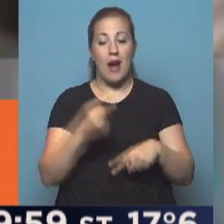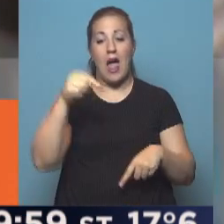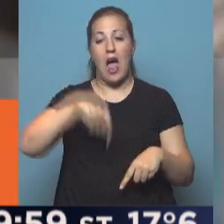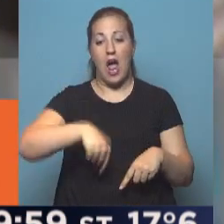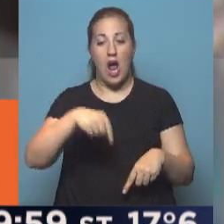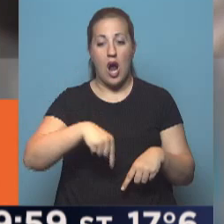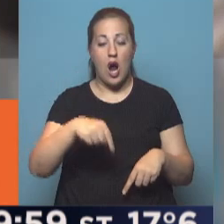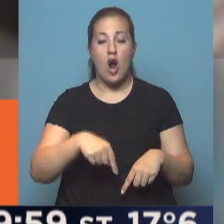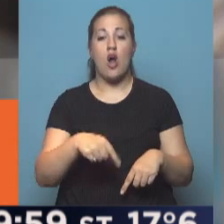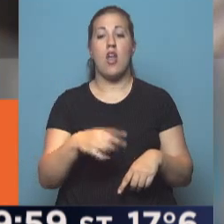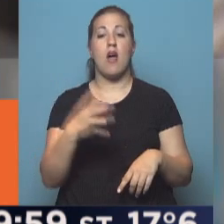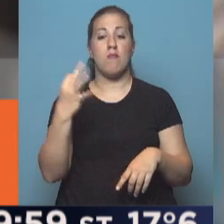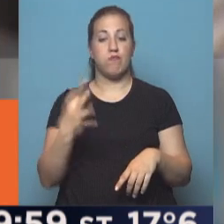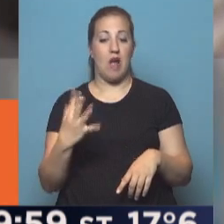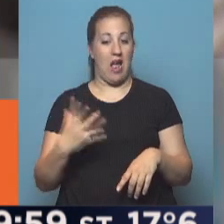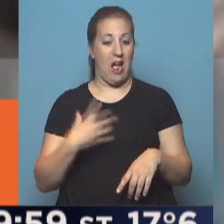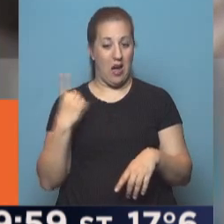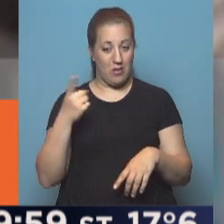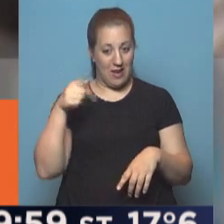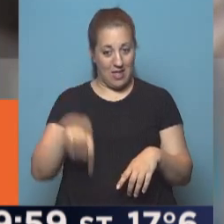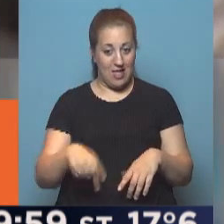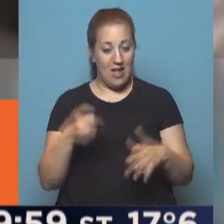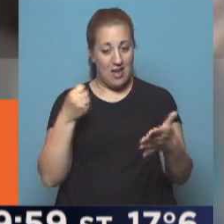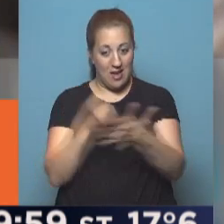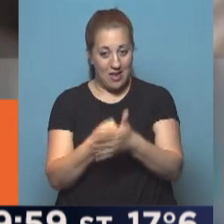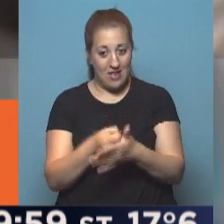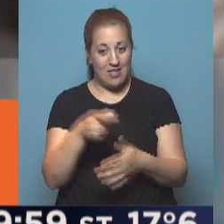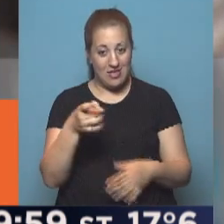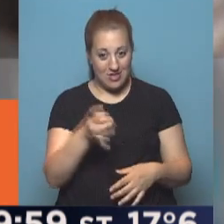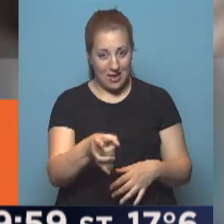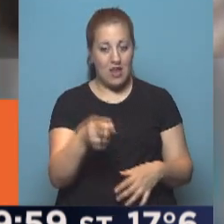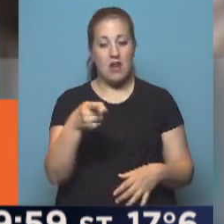consideran las autoridades de esta terminal que está funcionando con normalidad.